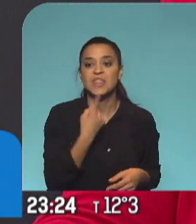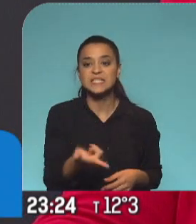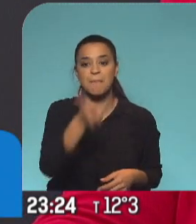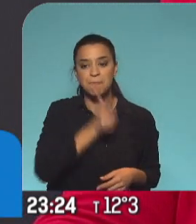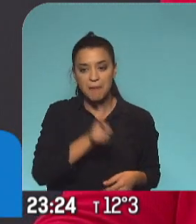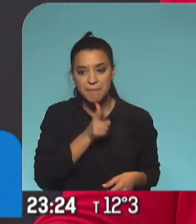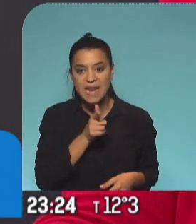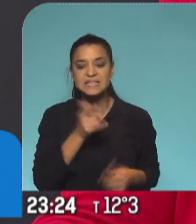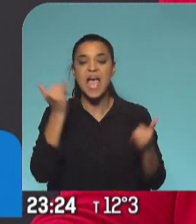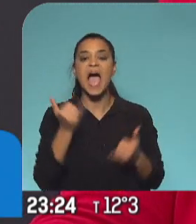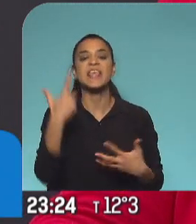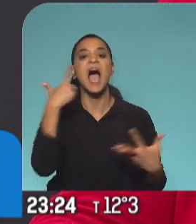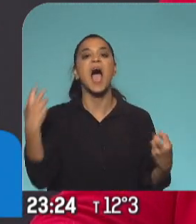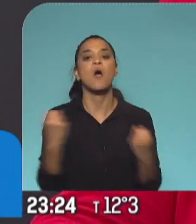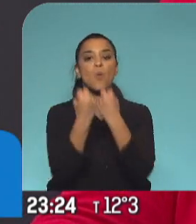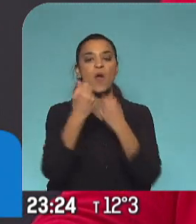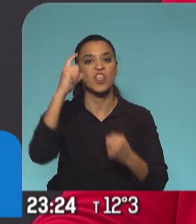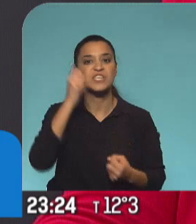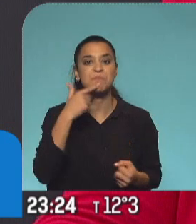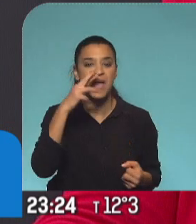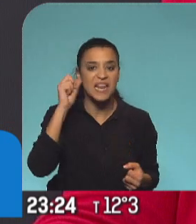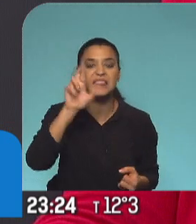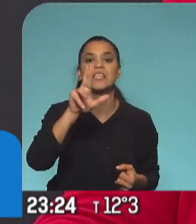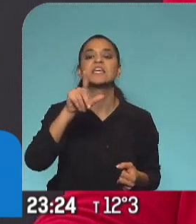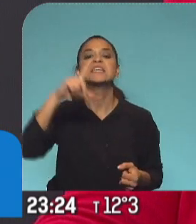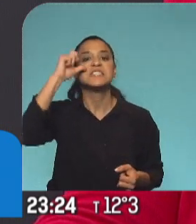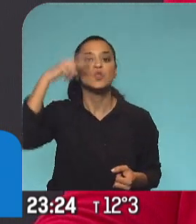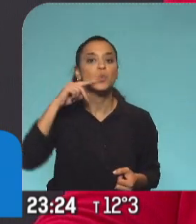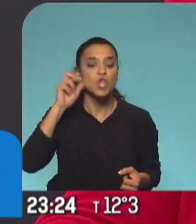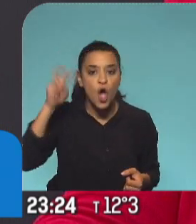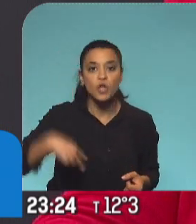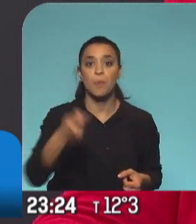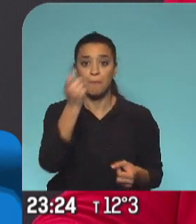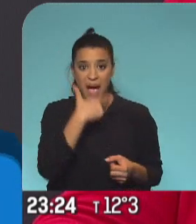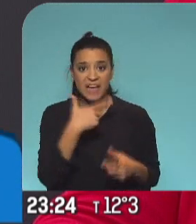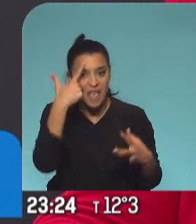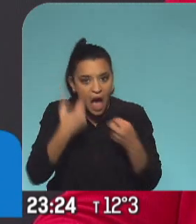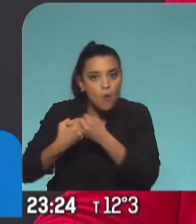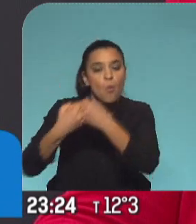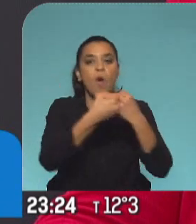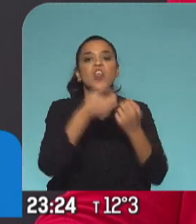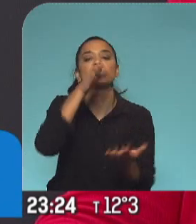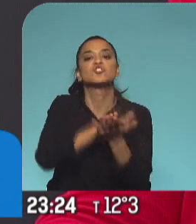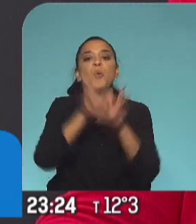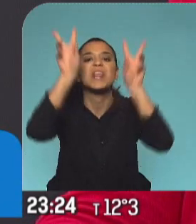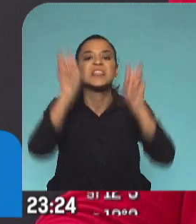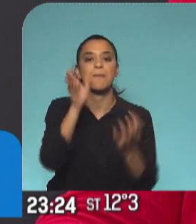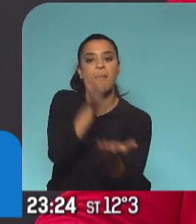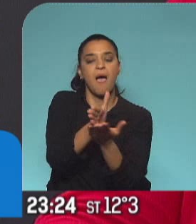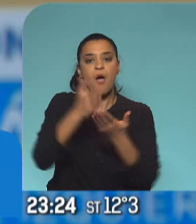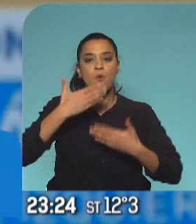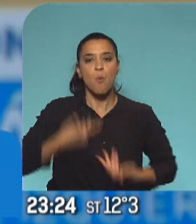hubo un acuerdo entre Esper, Gómez Centurión y Macri de hablar de los derechos humanos como curro. ¿Cada